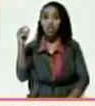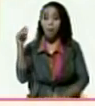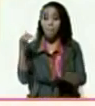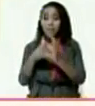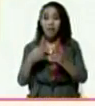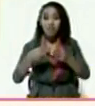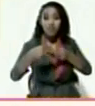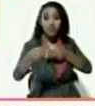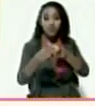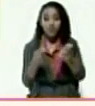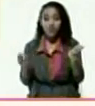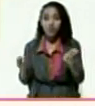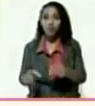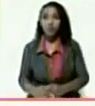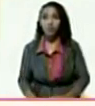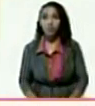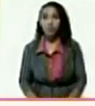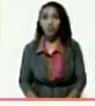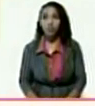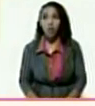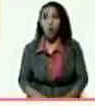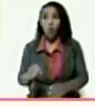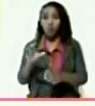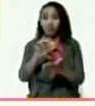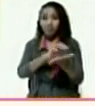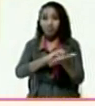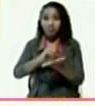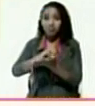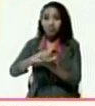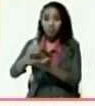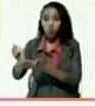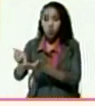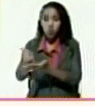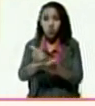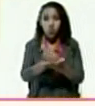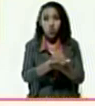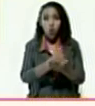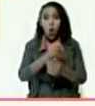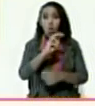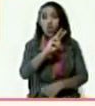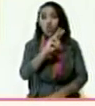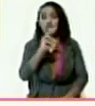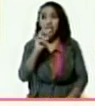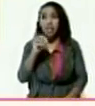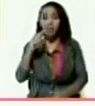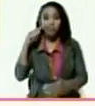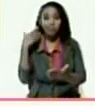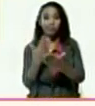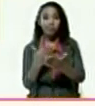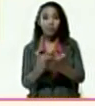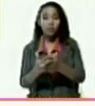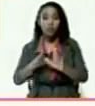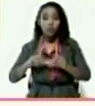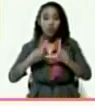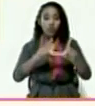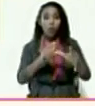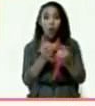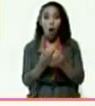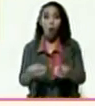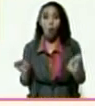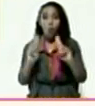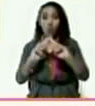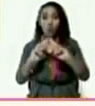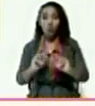hectáreas de cultivo. 200, certificada por la ONU, además campeón mundial certificado por la